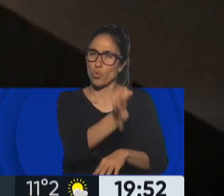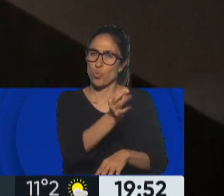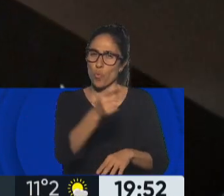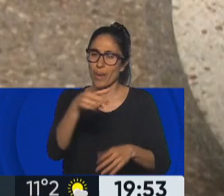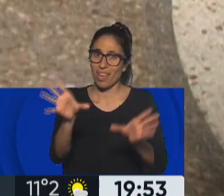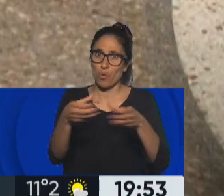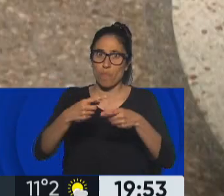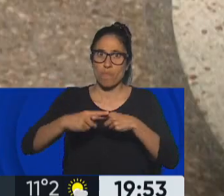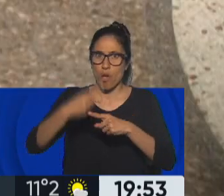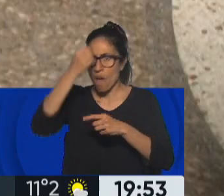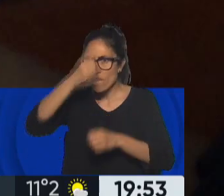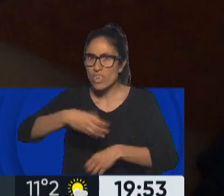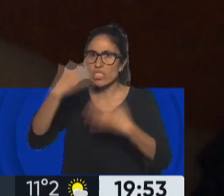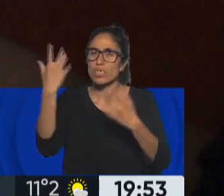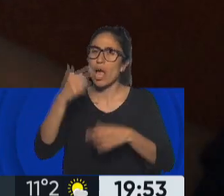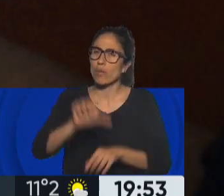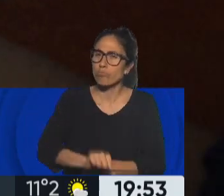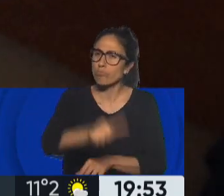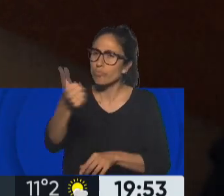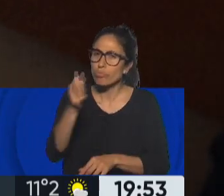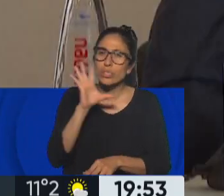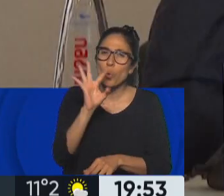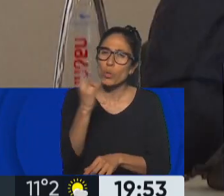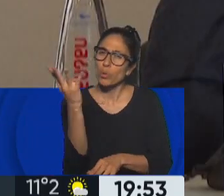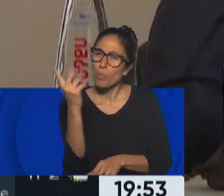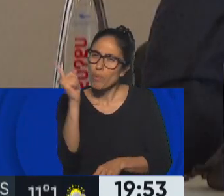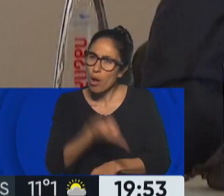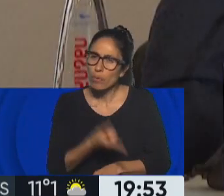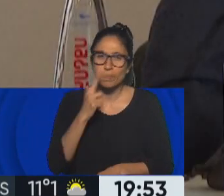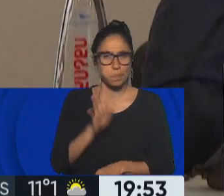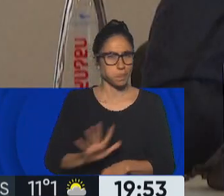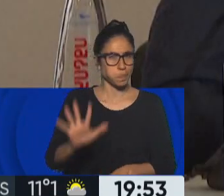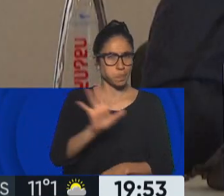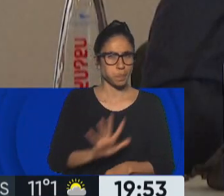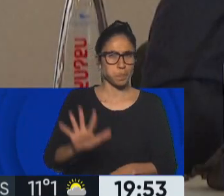Sueño Georgiano ganó con el 54% de los votos.